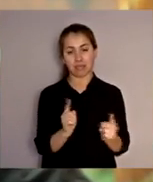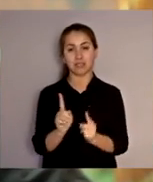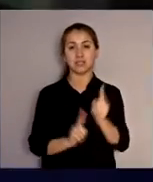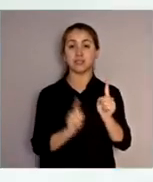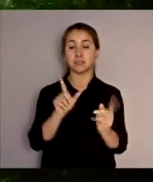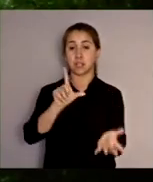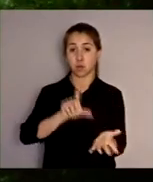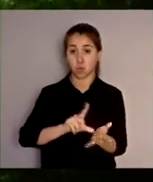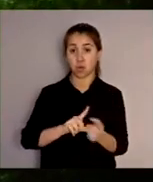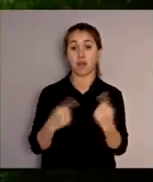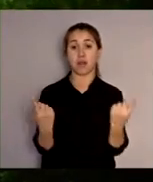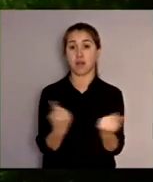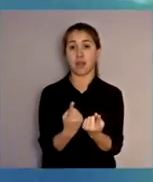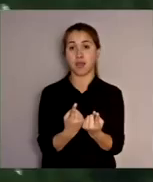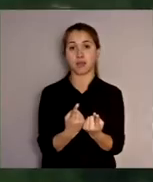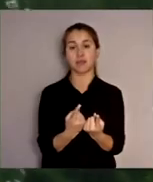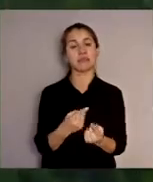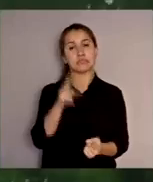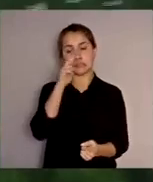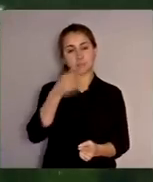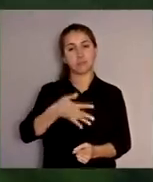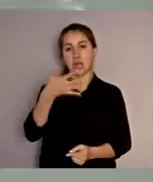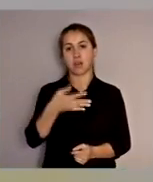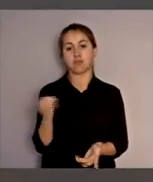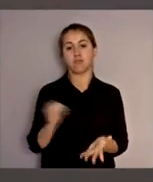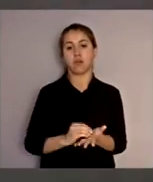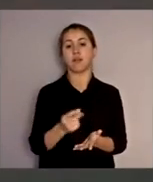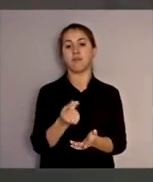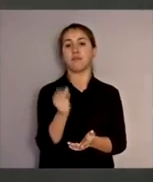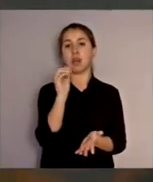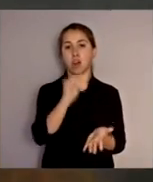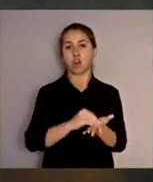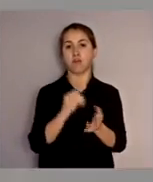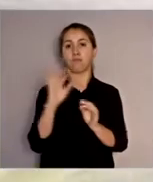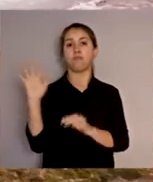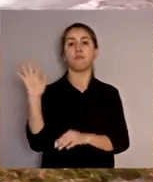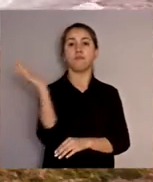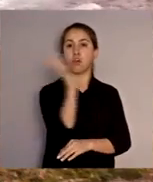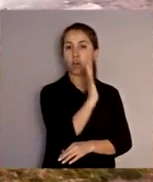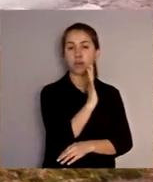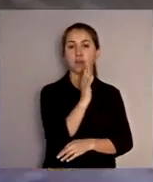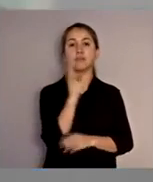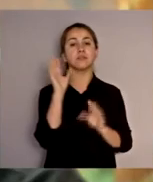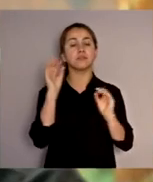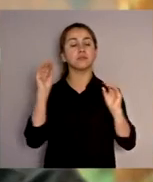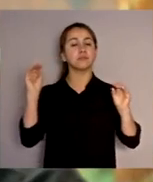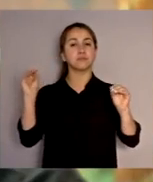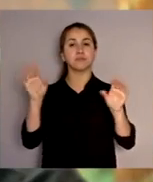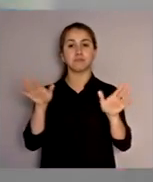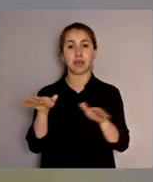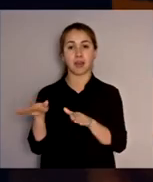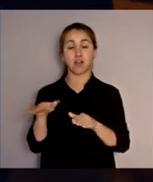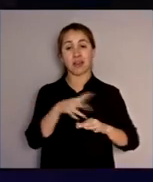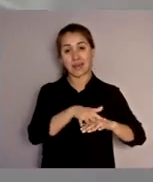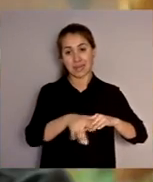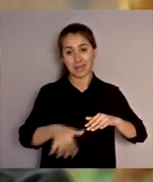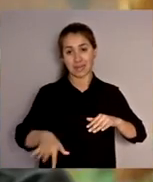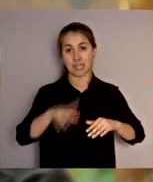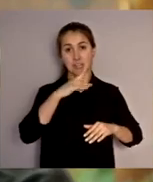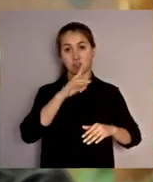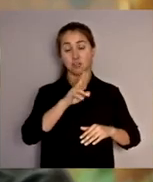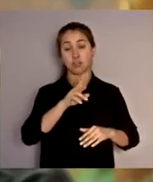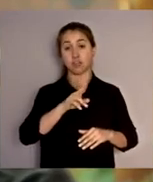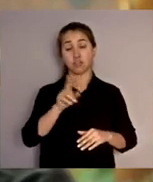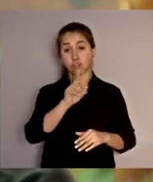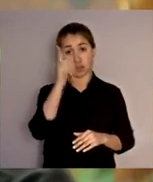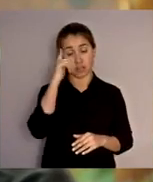lugar en sí no tiene precio, o sea, nadie puede ponerle precio a los bosques, al cantar de los pájaros, al correr de los ríos. Si yo no